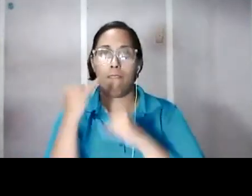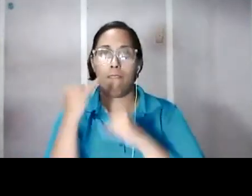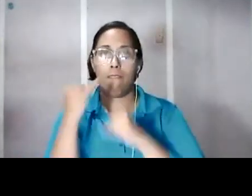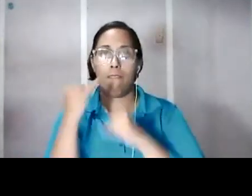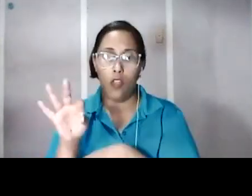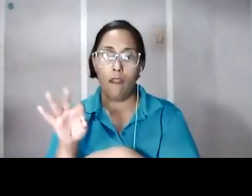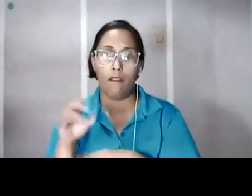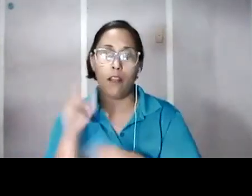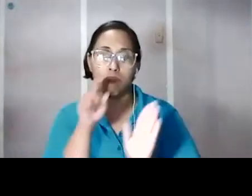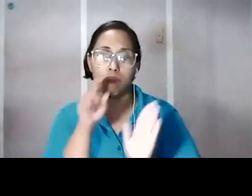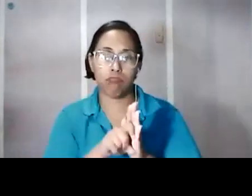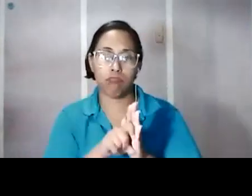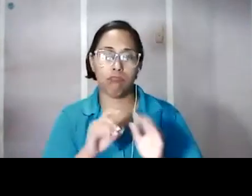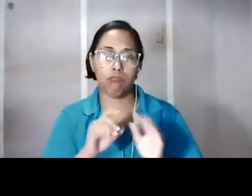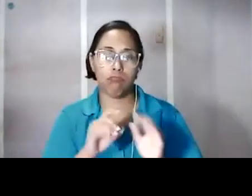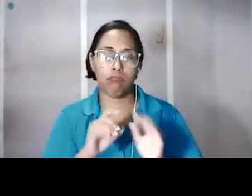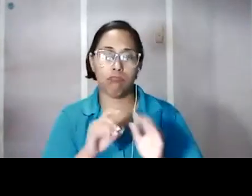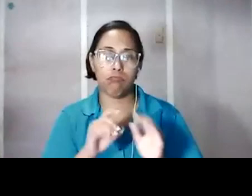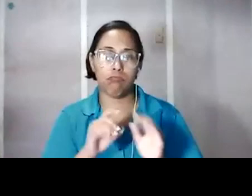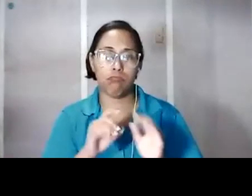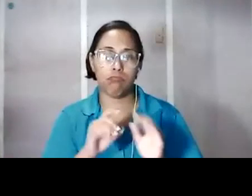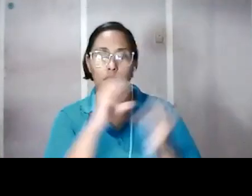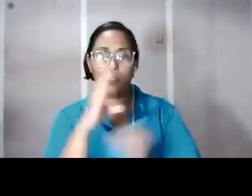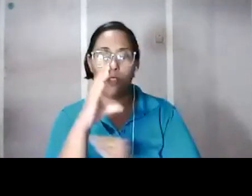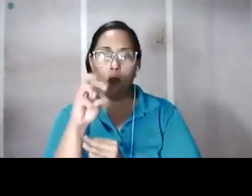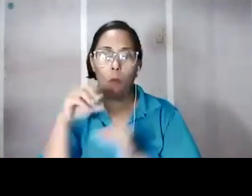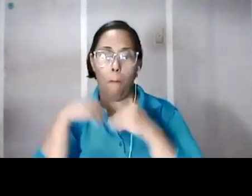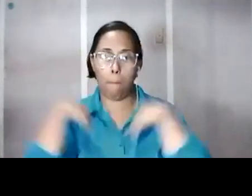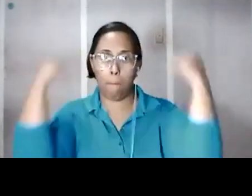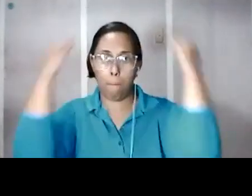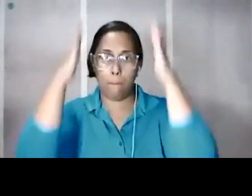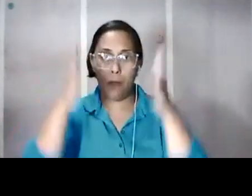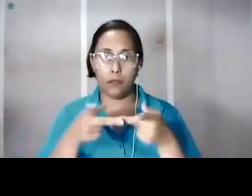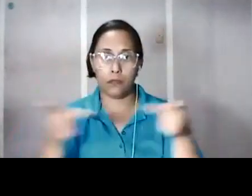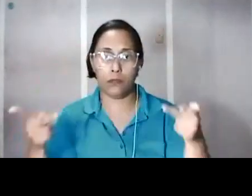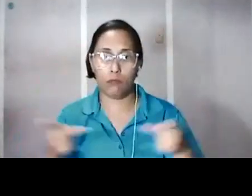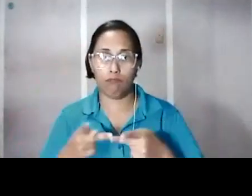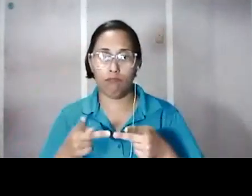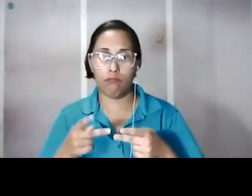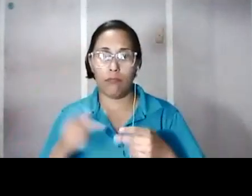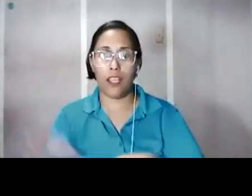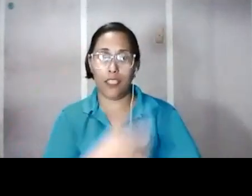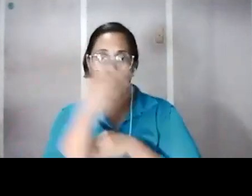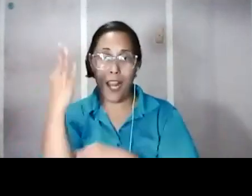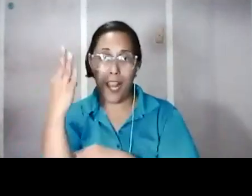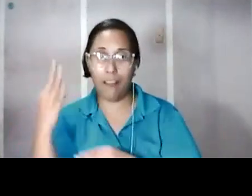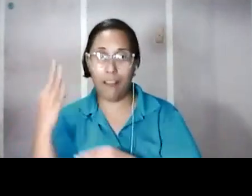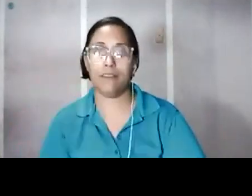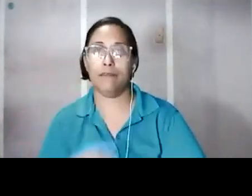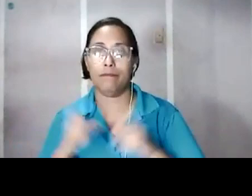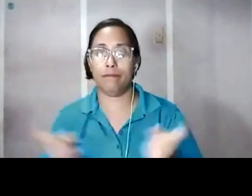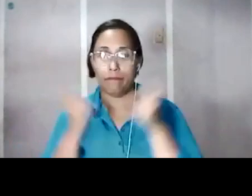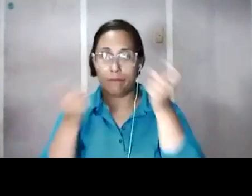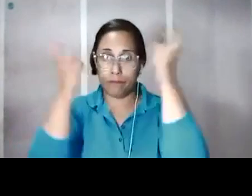frente del convento. ¿Ellos también celebraban el carnaval? Pues sí,